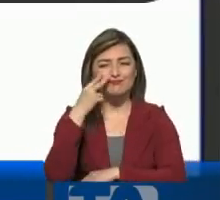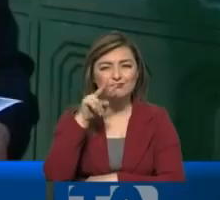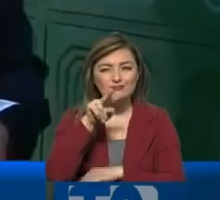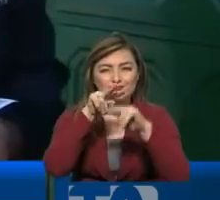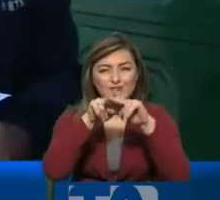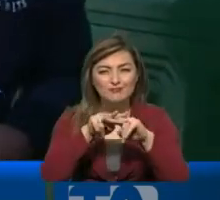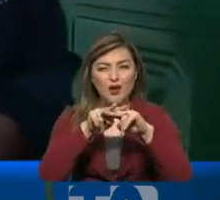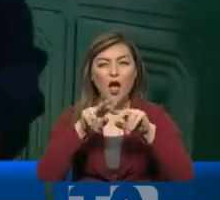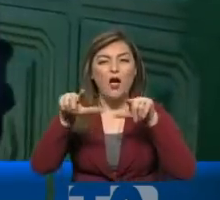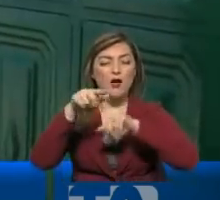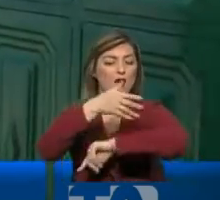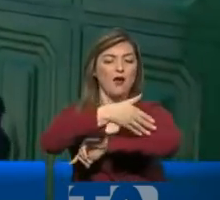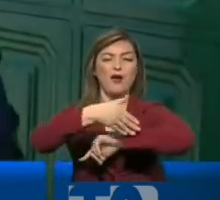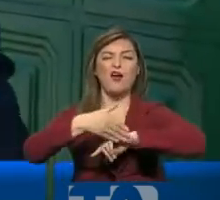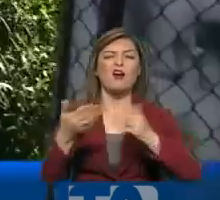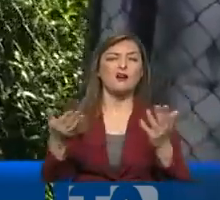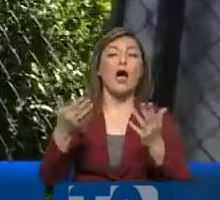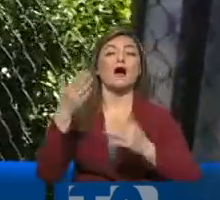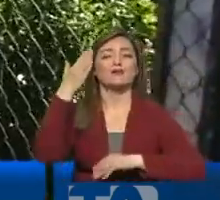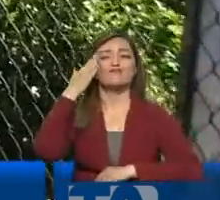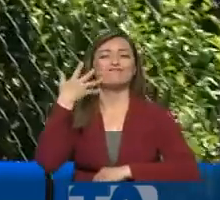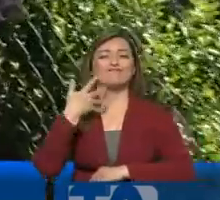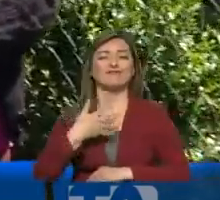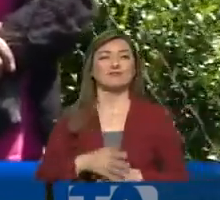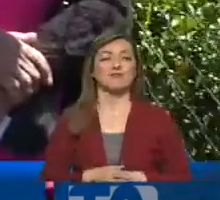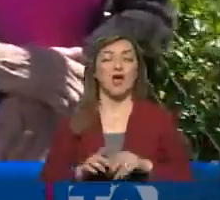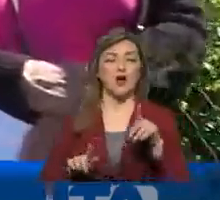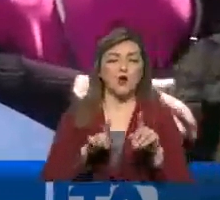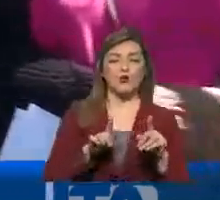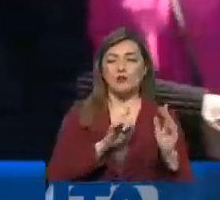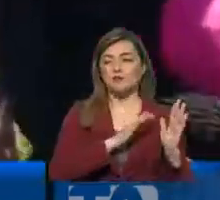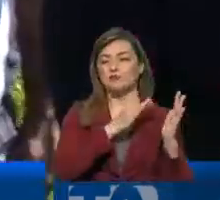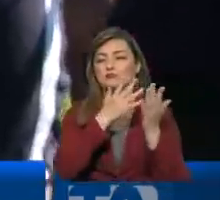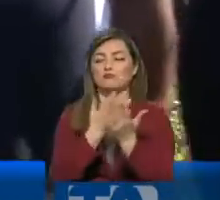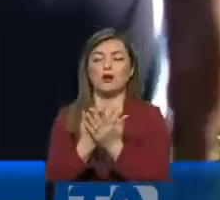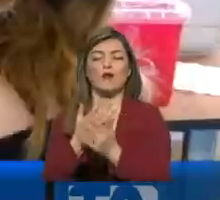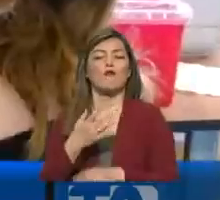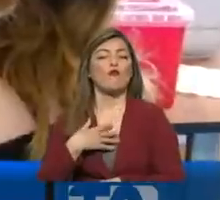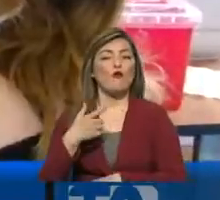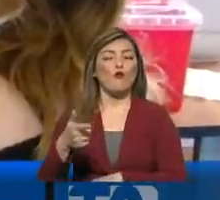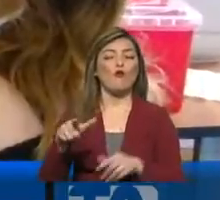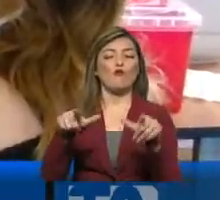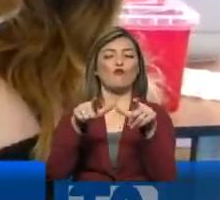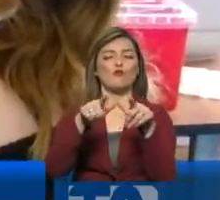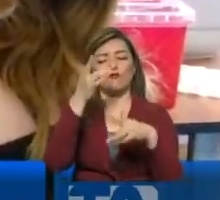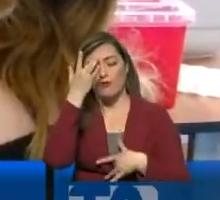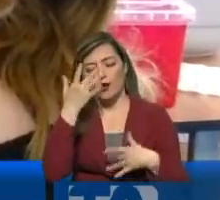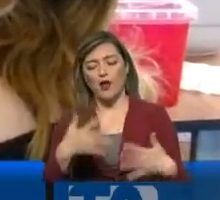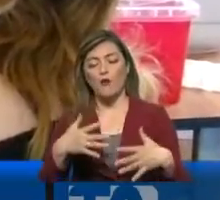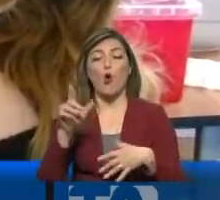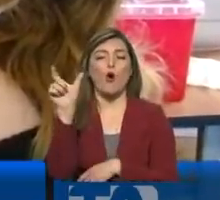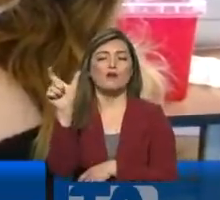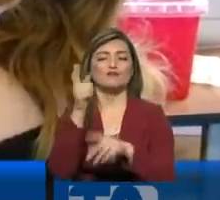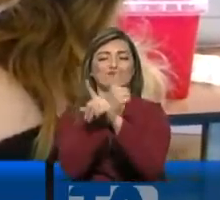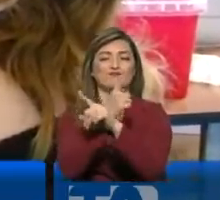lugarvacunacion.cne.gob.es. Otros, en cambio, se acercaron con su certificado de padecer una enfermedad catastrófica o su carné de discapacidad. Y en este